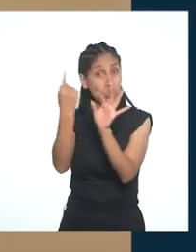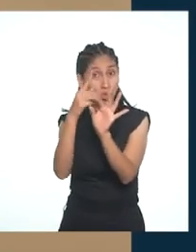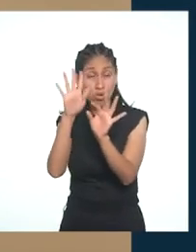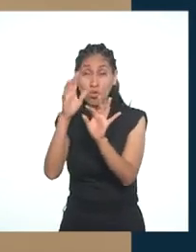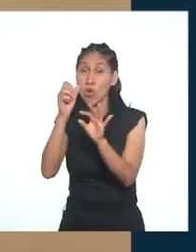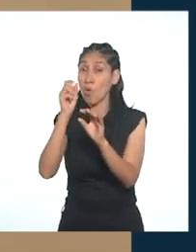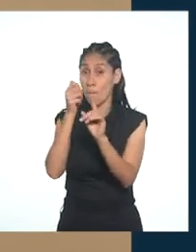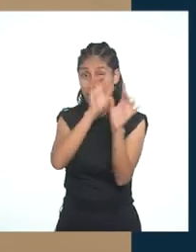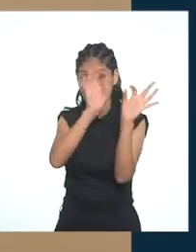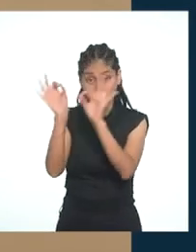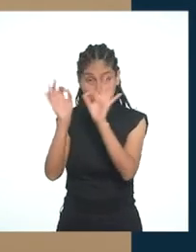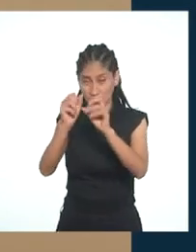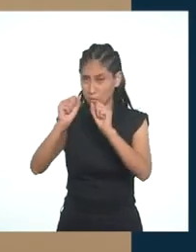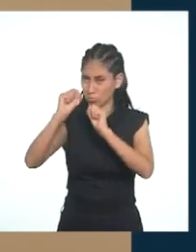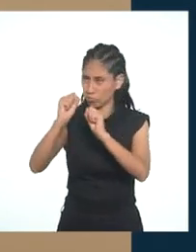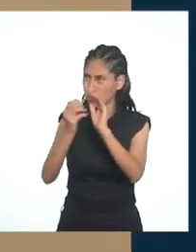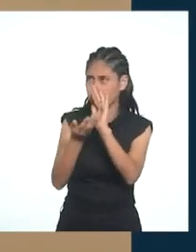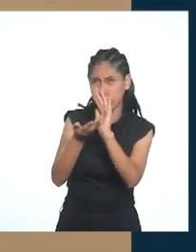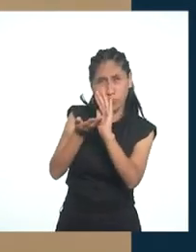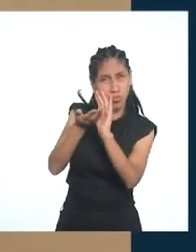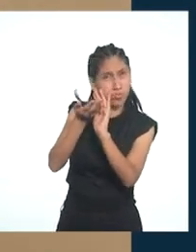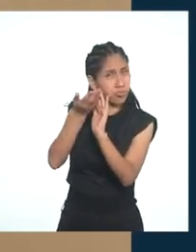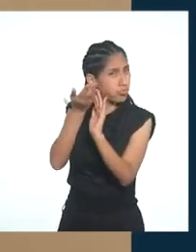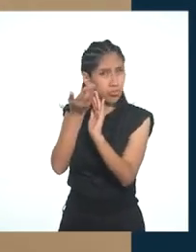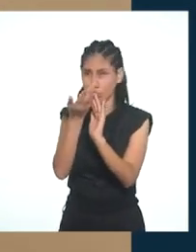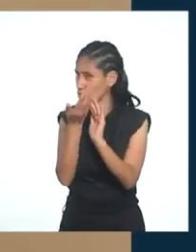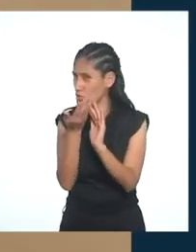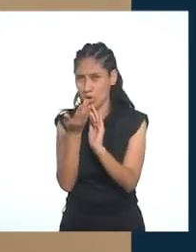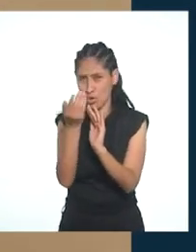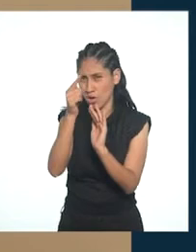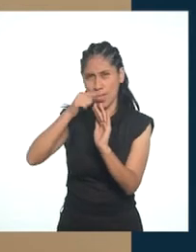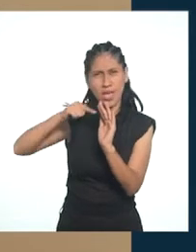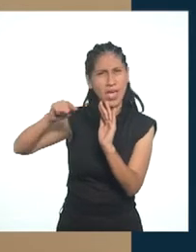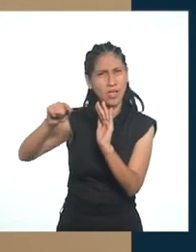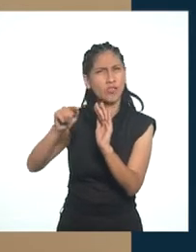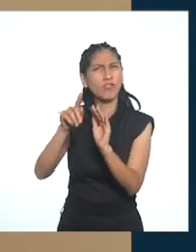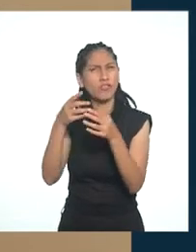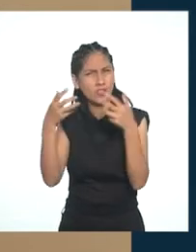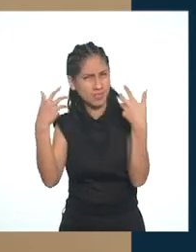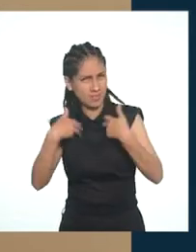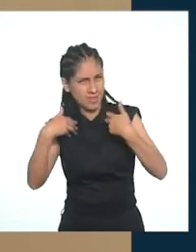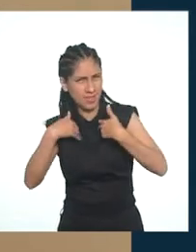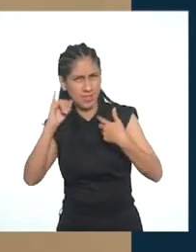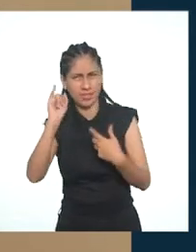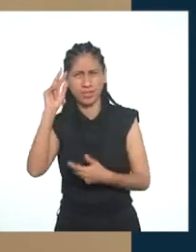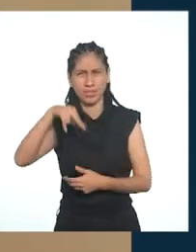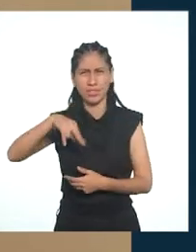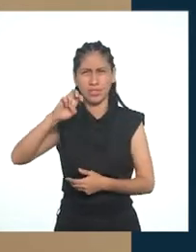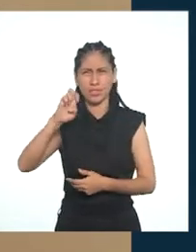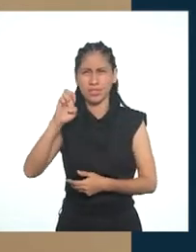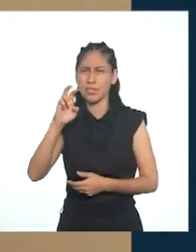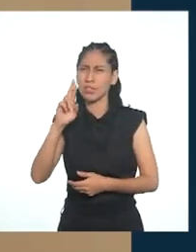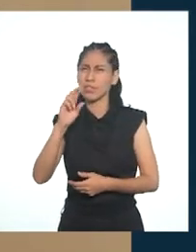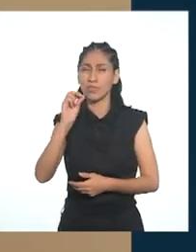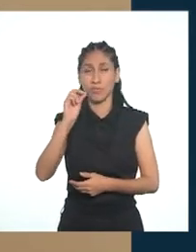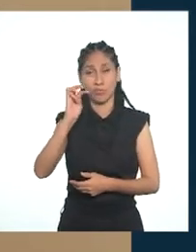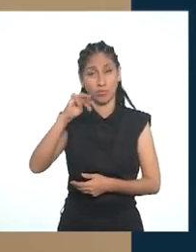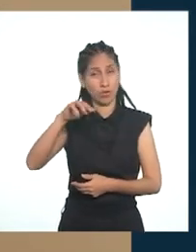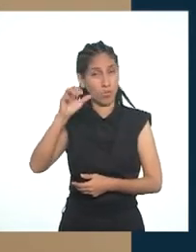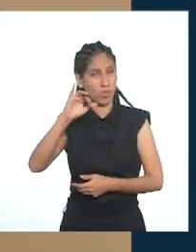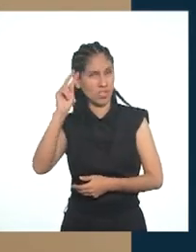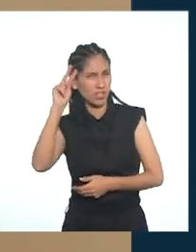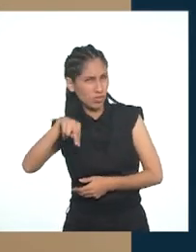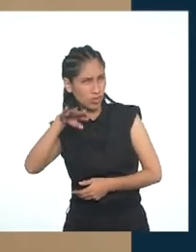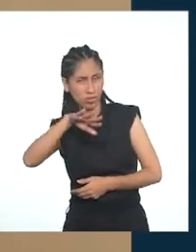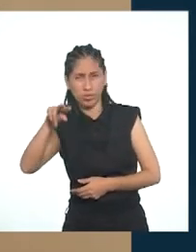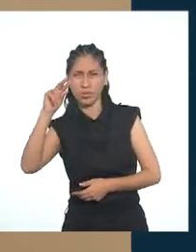energía para vivir, crecer o reproducirse. Poseen información genética, ya que están formados por una